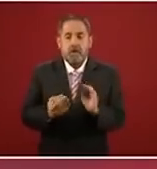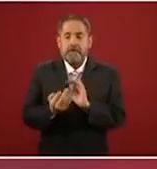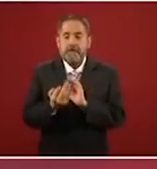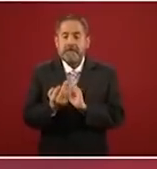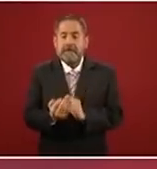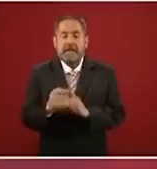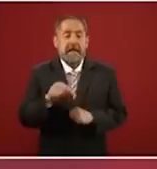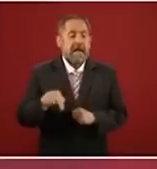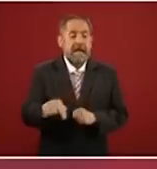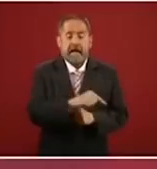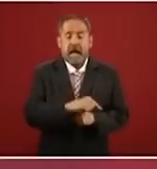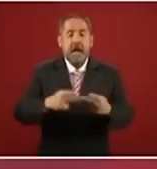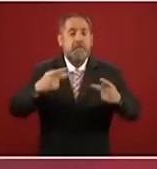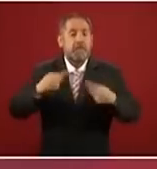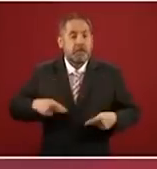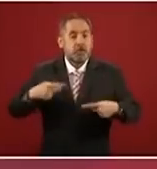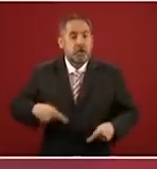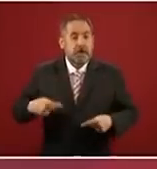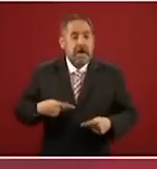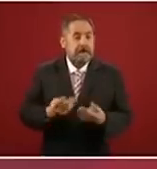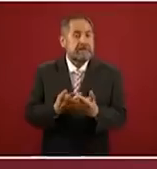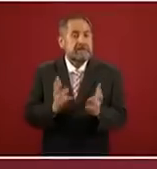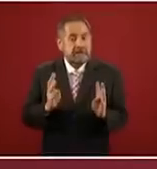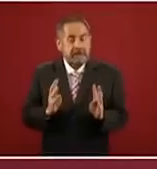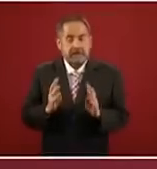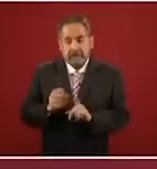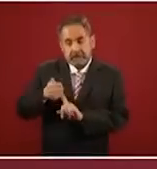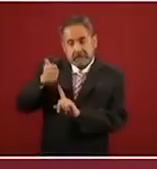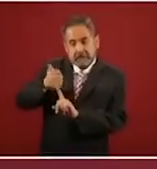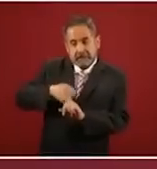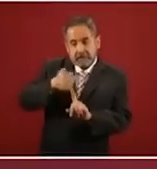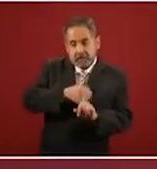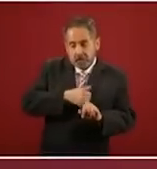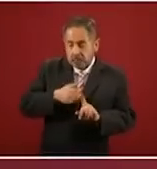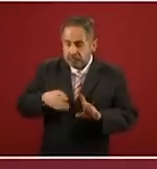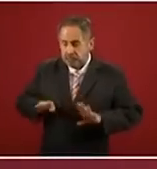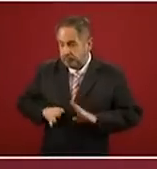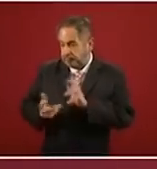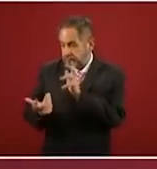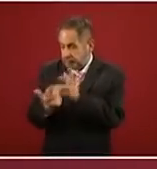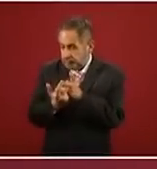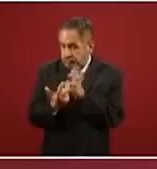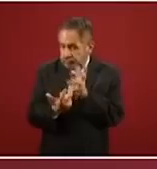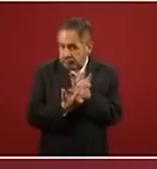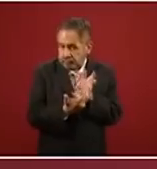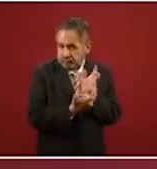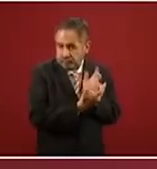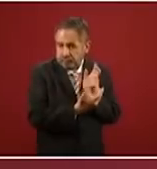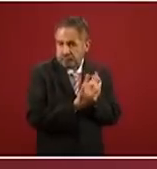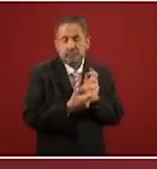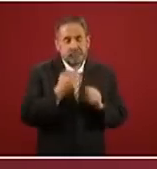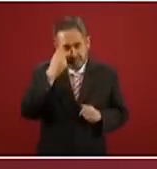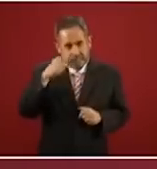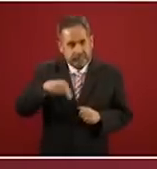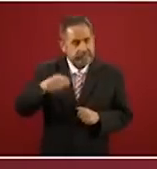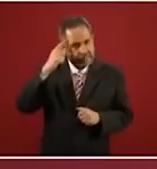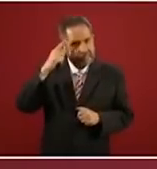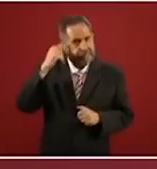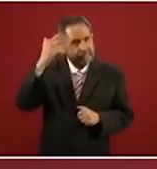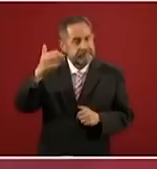frente a personas entonces tienen que tener todo el desarrollo